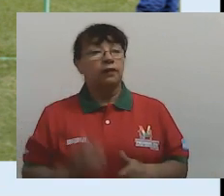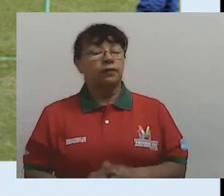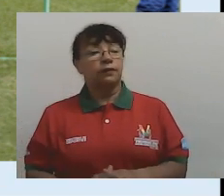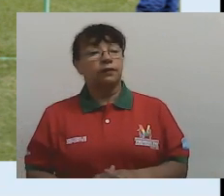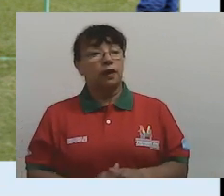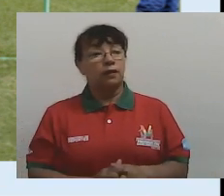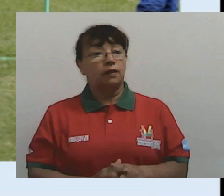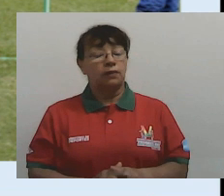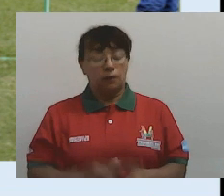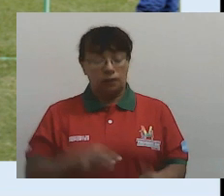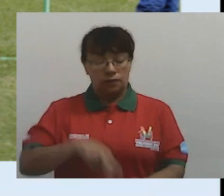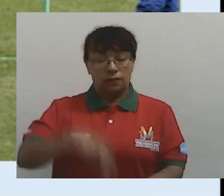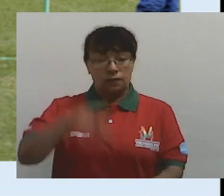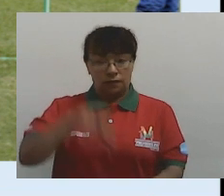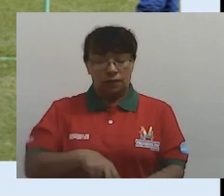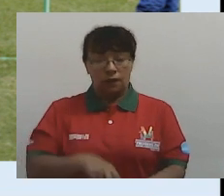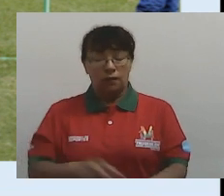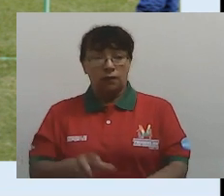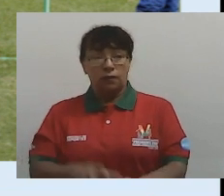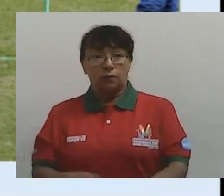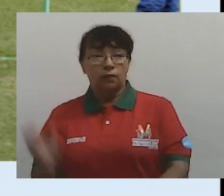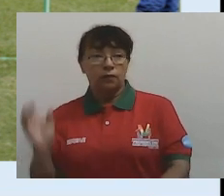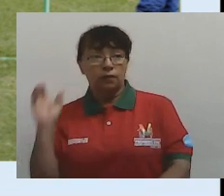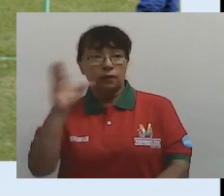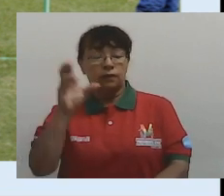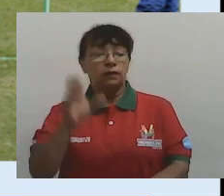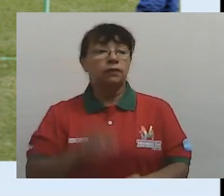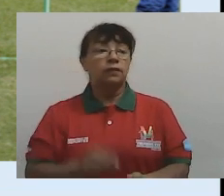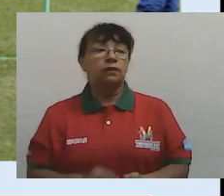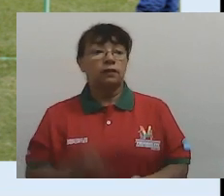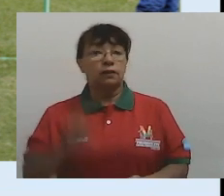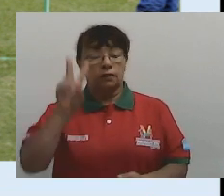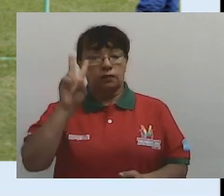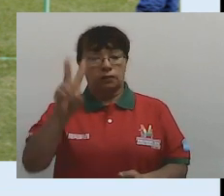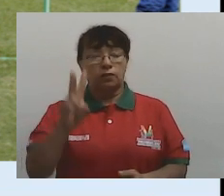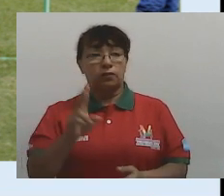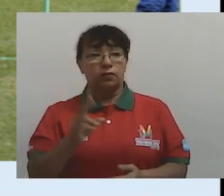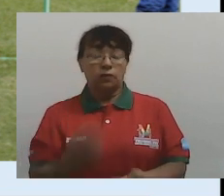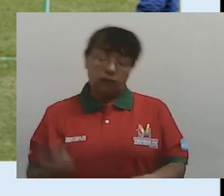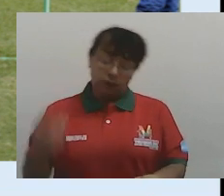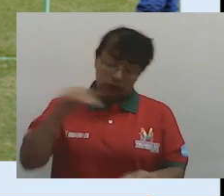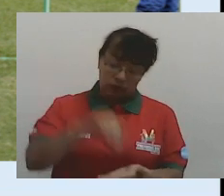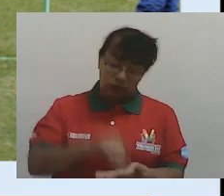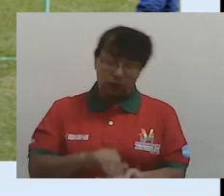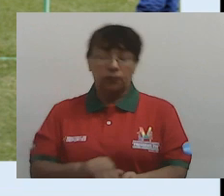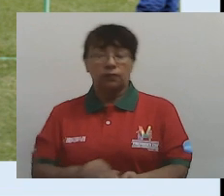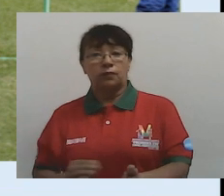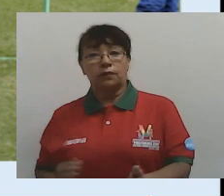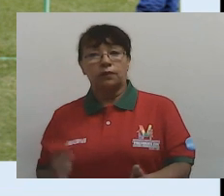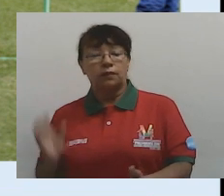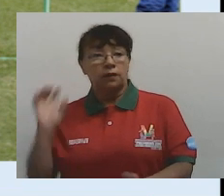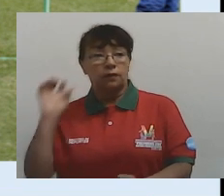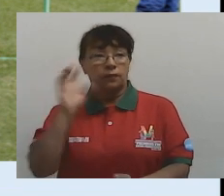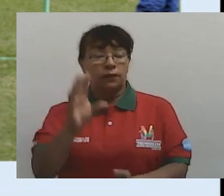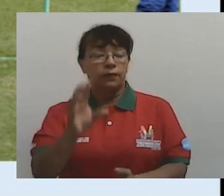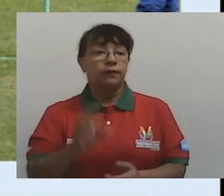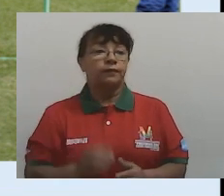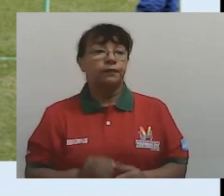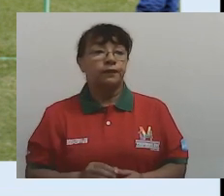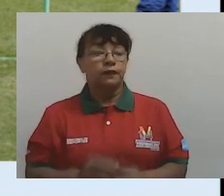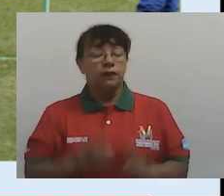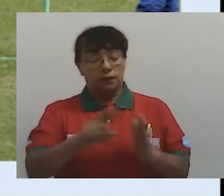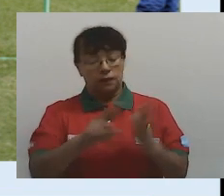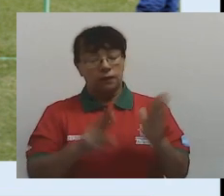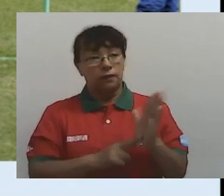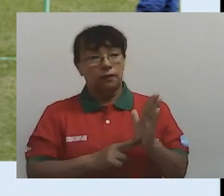en los saltos y en los lanzamientos, tenemos 2 intentos oficiales. El reglamento